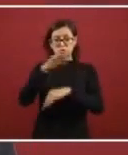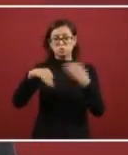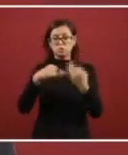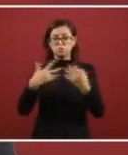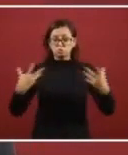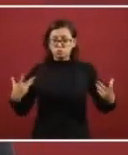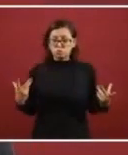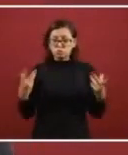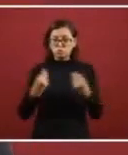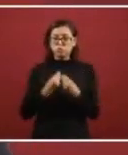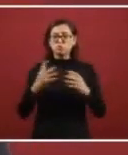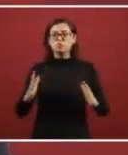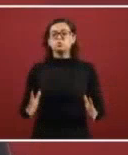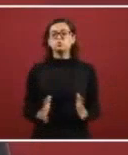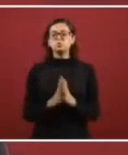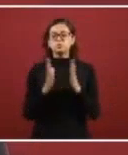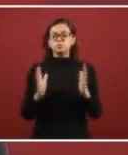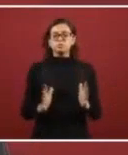un